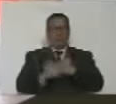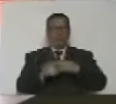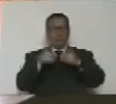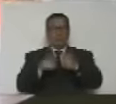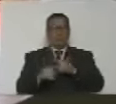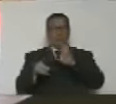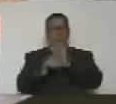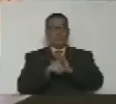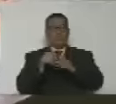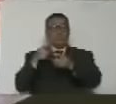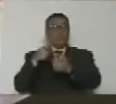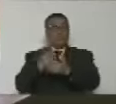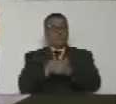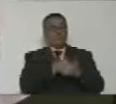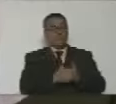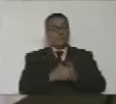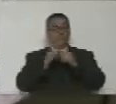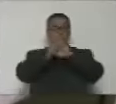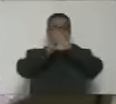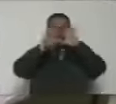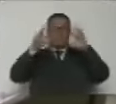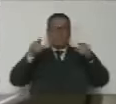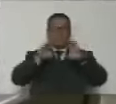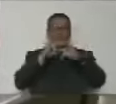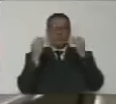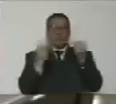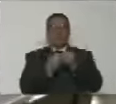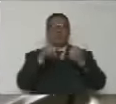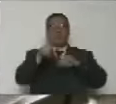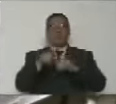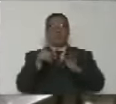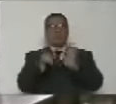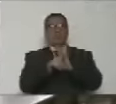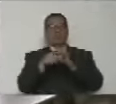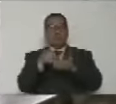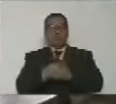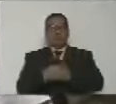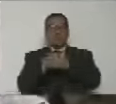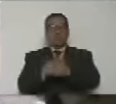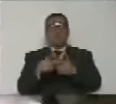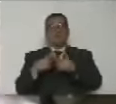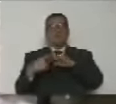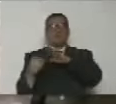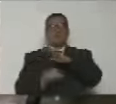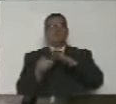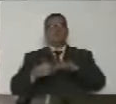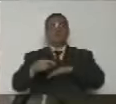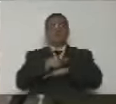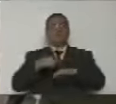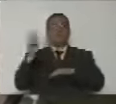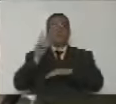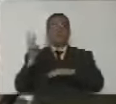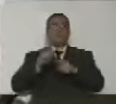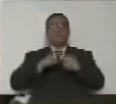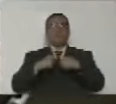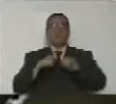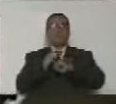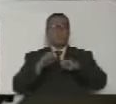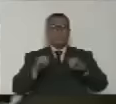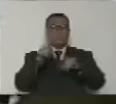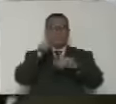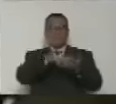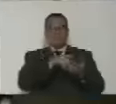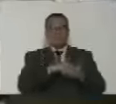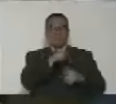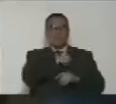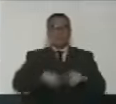la legitimación de capitales, la transparencia de estas organizaciones y la rendición de cuentas ante las distintas instituciones del Estado venezolano. Luego de concluidas las